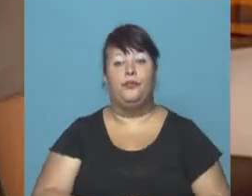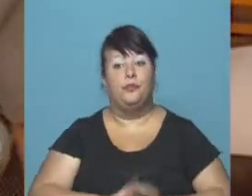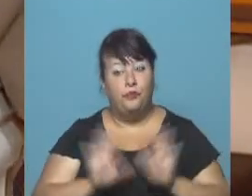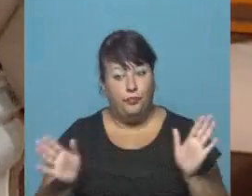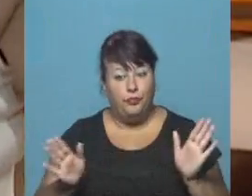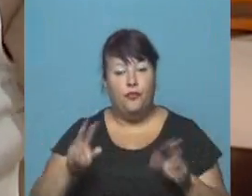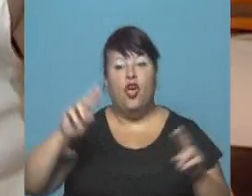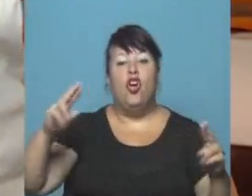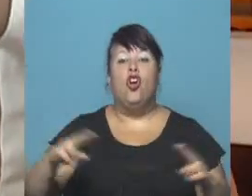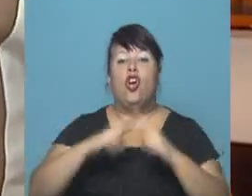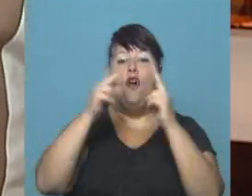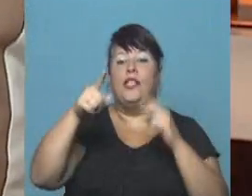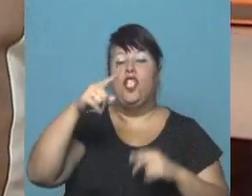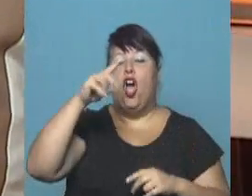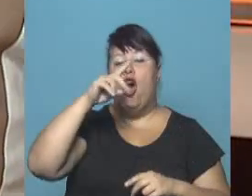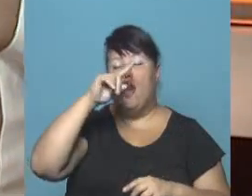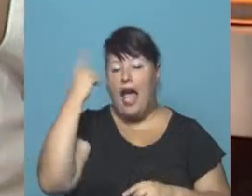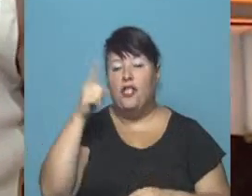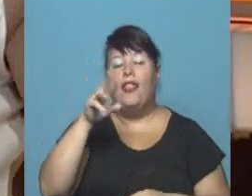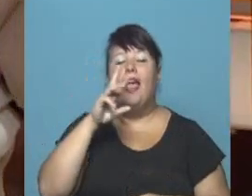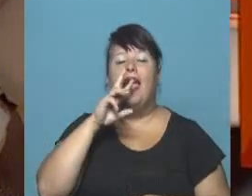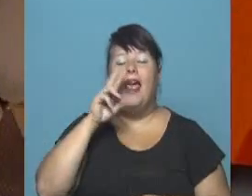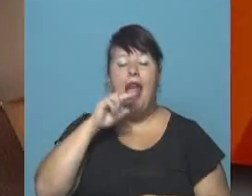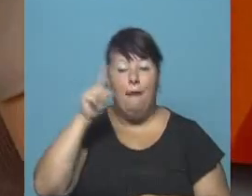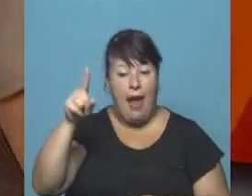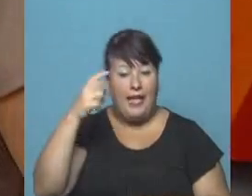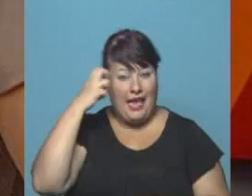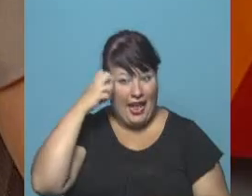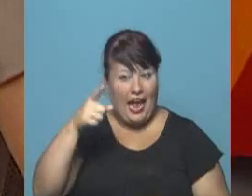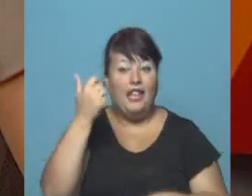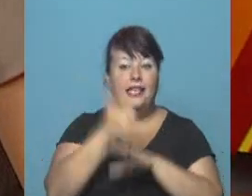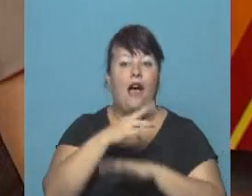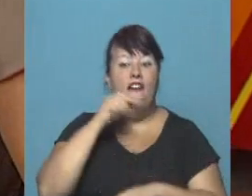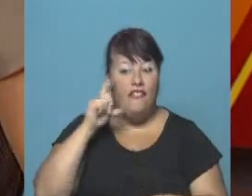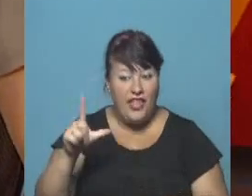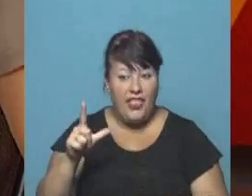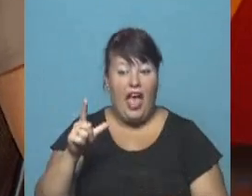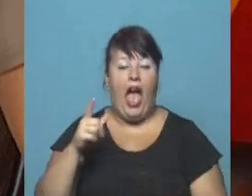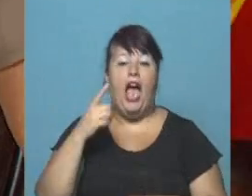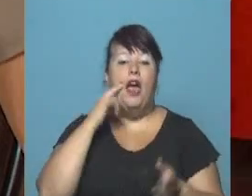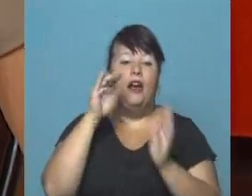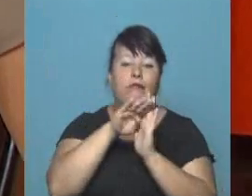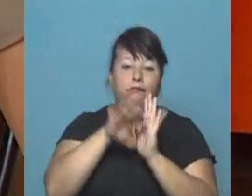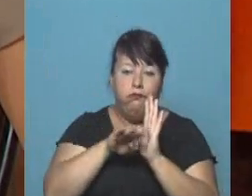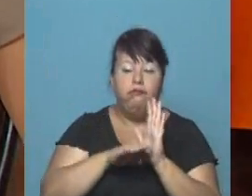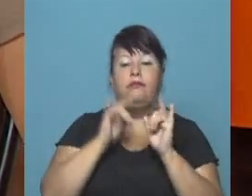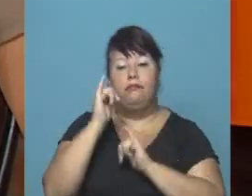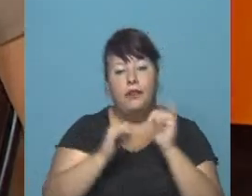Bueno, convención radical en La Plata, en la UCR. Allí estuvo la gobernadora Vidal sentando las bases